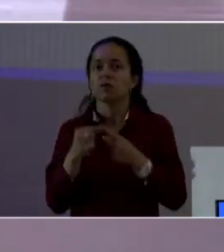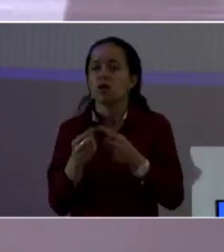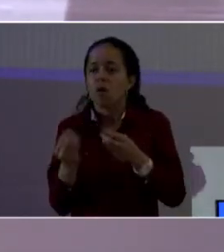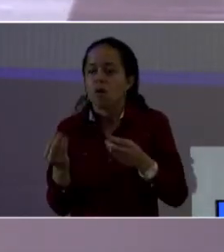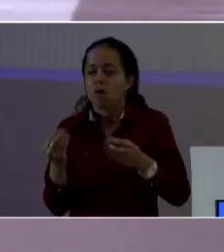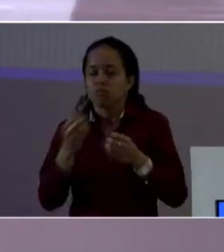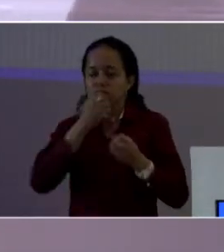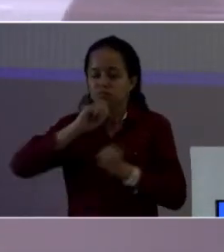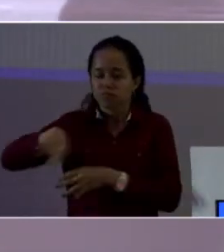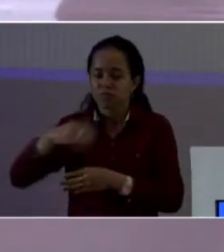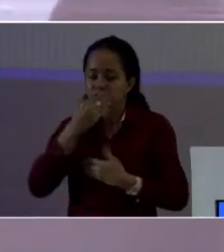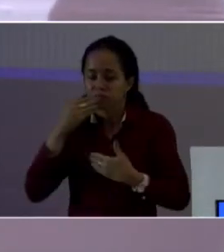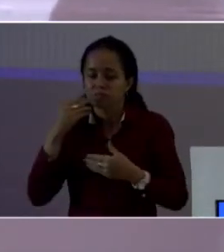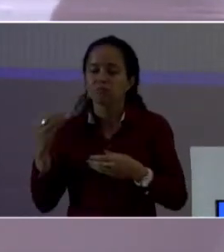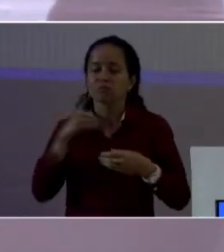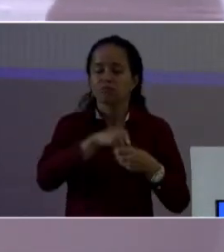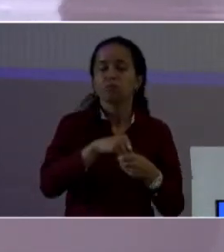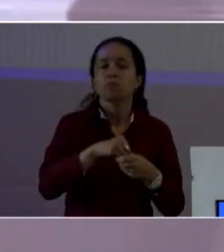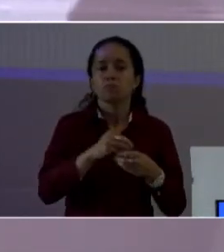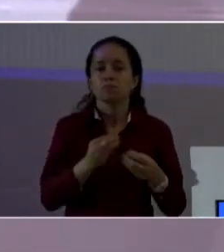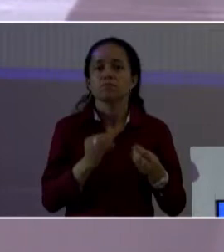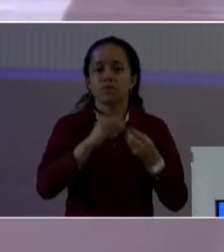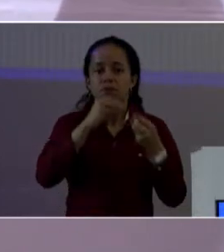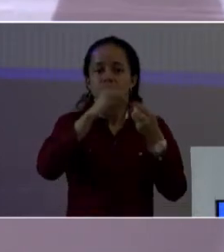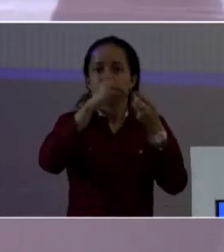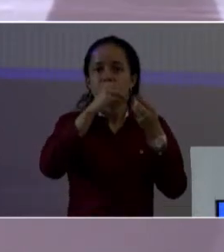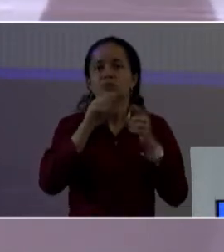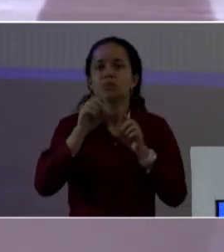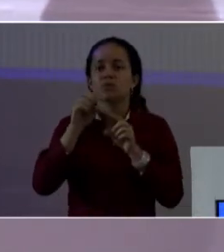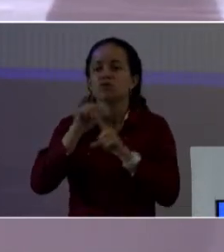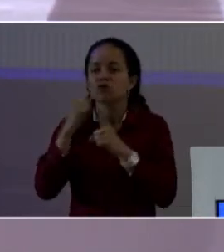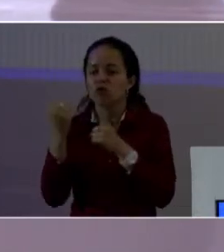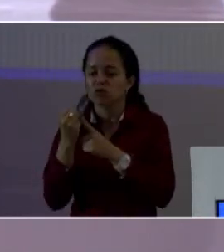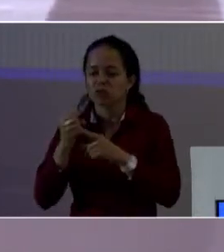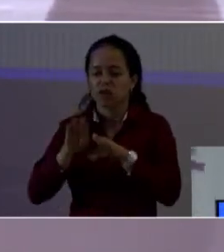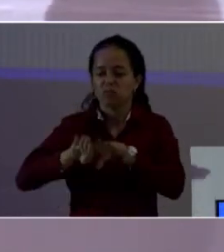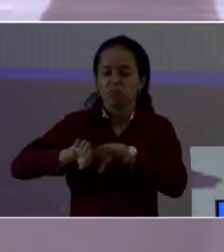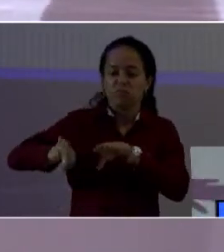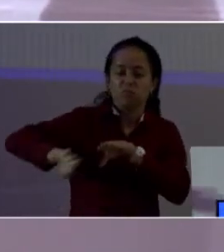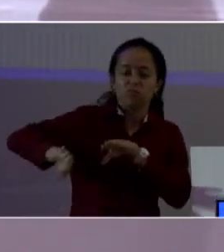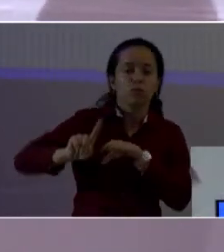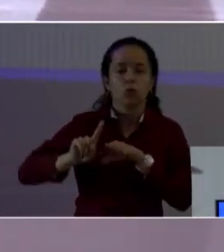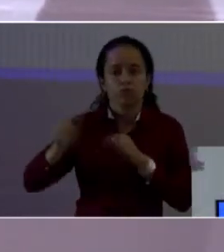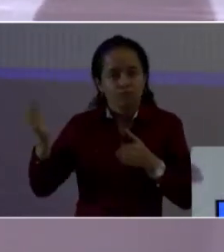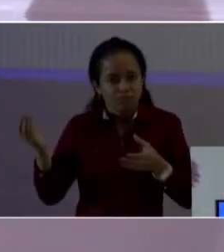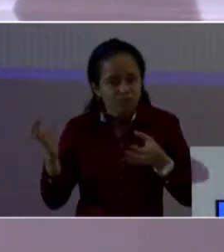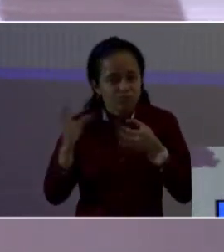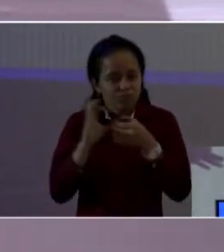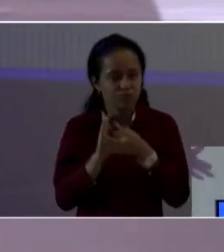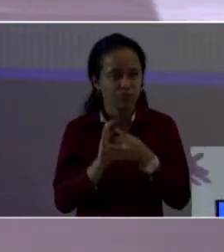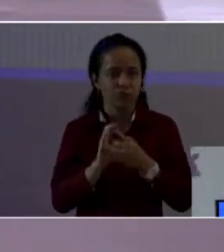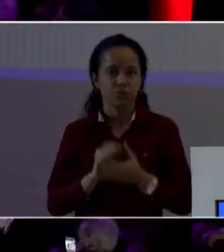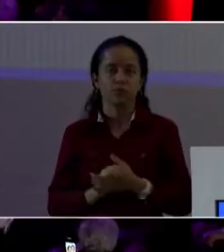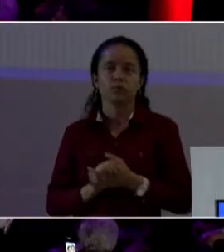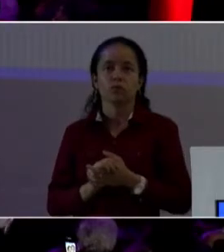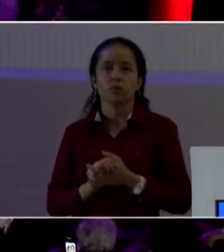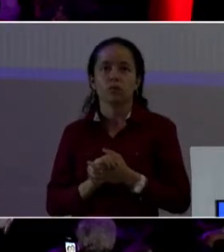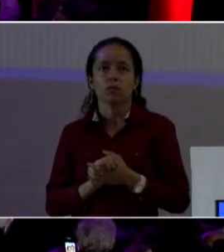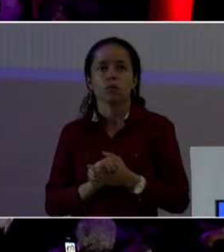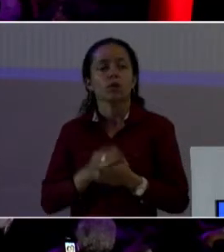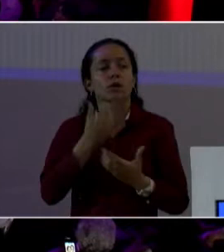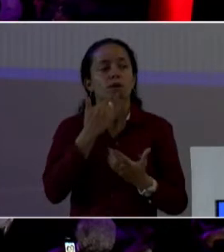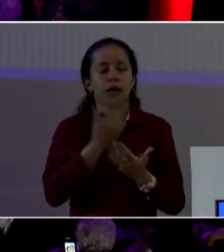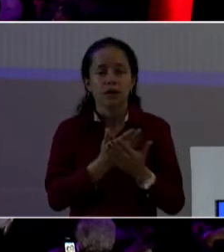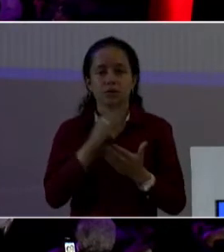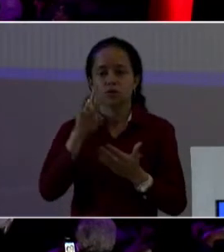reincorporación sigan sumando al cierre estas brechas sociales, particularmente en el tema educativo y en el tema de formación. Muchas gracias al coordinador